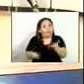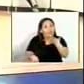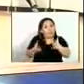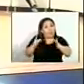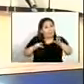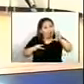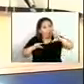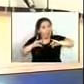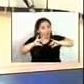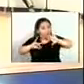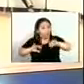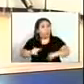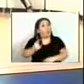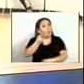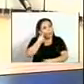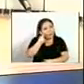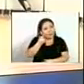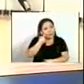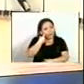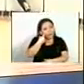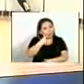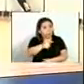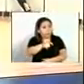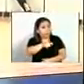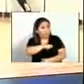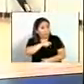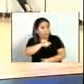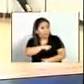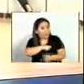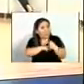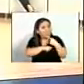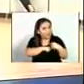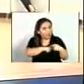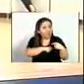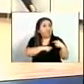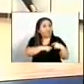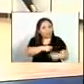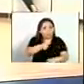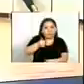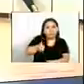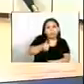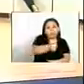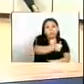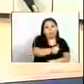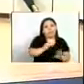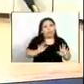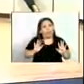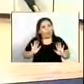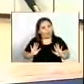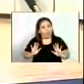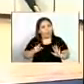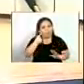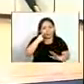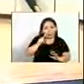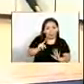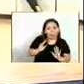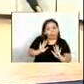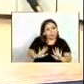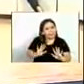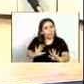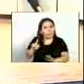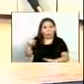contagios hay que cuidarse mucho la responsabilidad ahora es nuestra y descarguemos un poco a los médicos